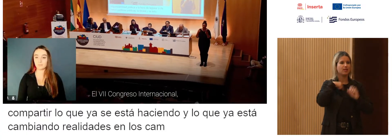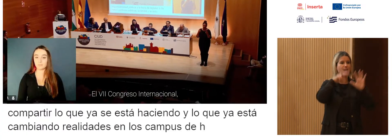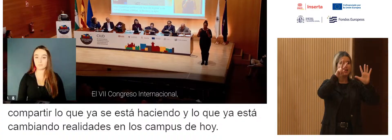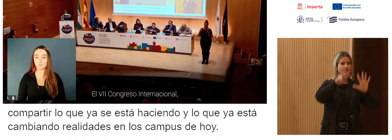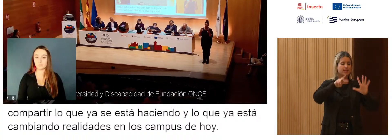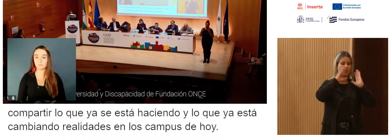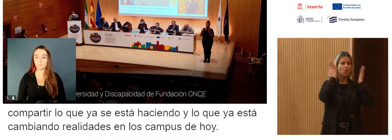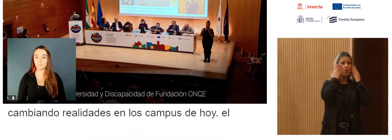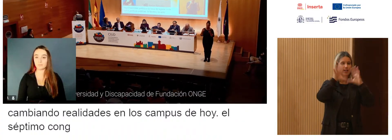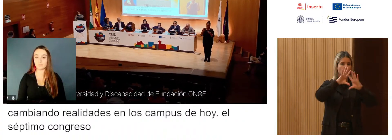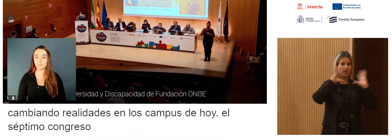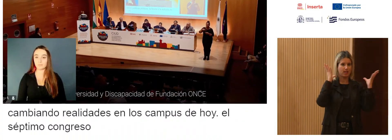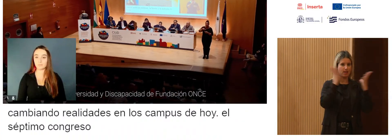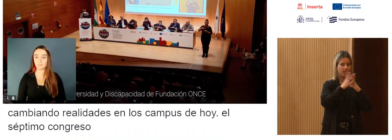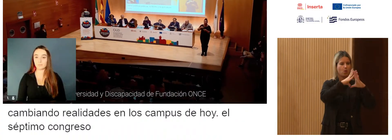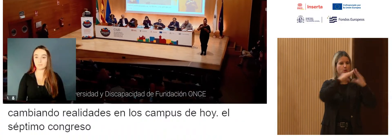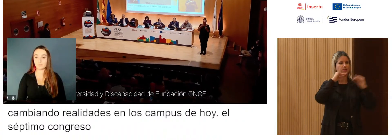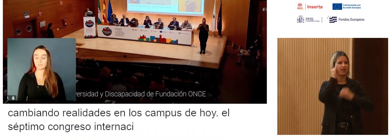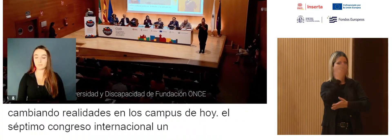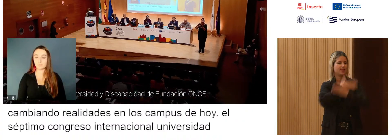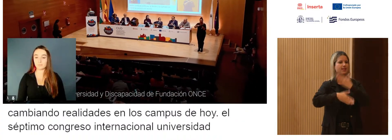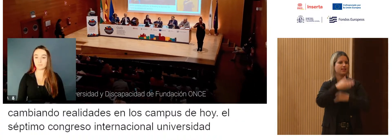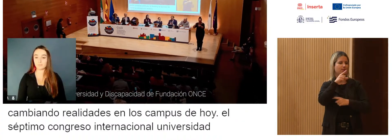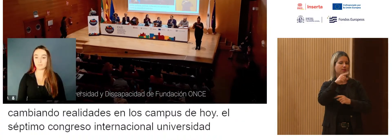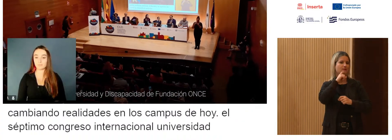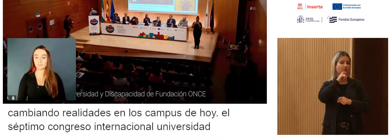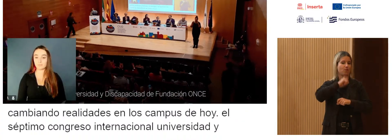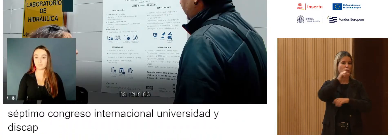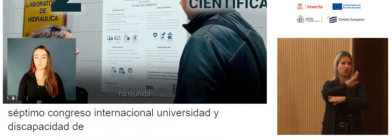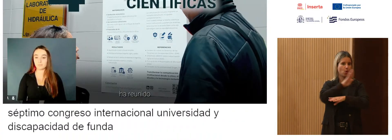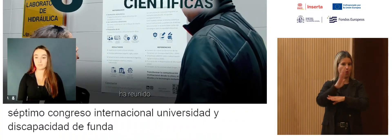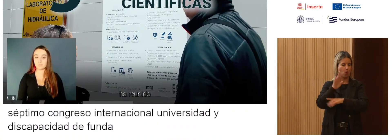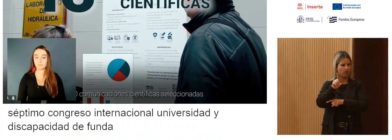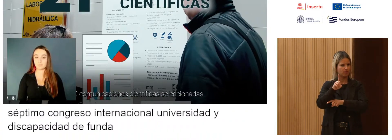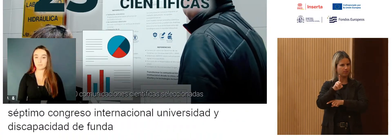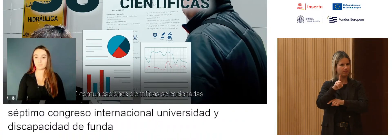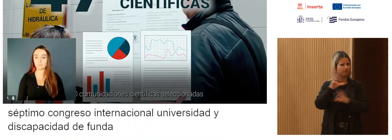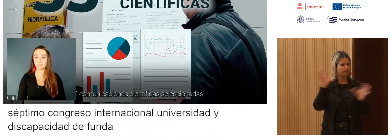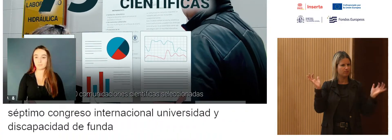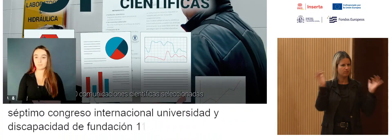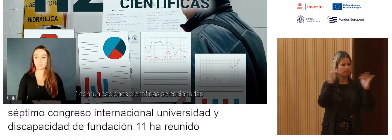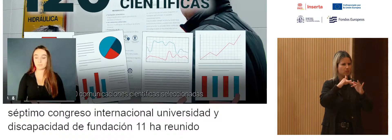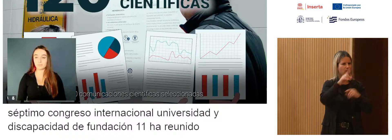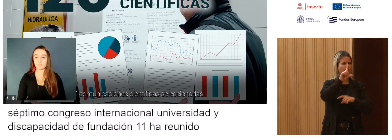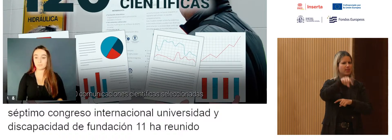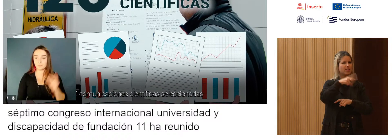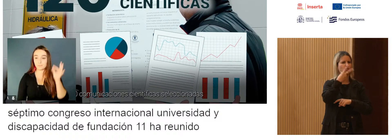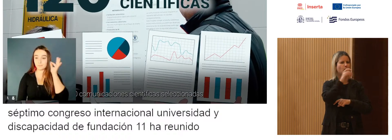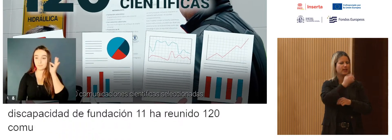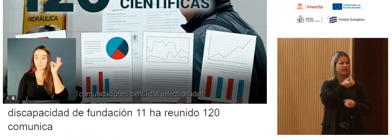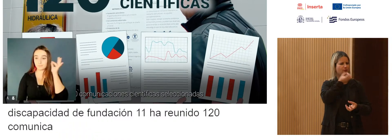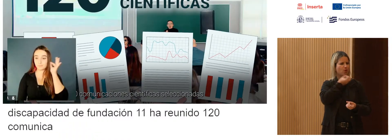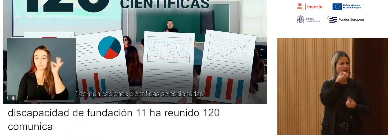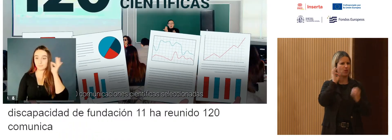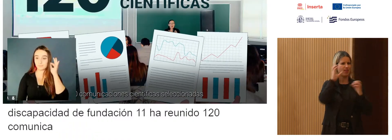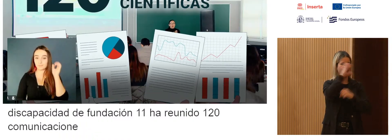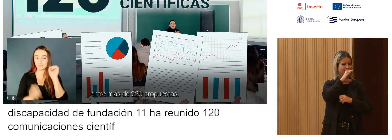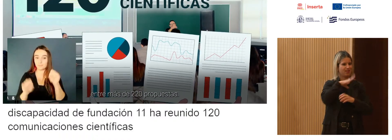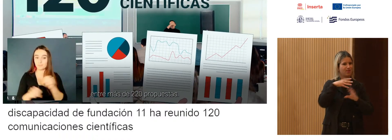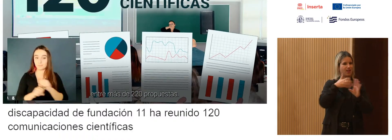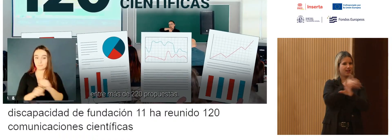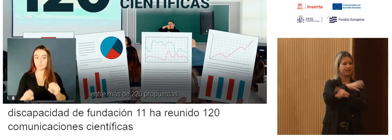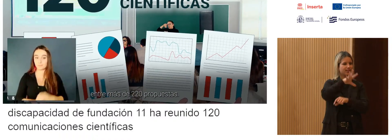Congreso Internacional Universidad y Discapacidad de Fundación 11 ha reunido 120 comunicaciones científicas